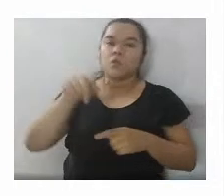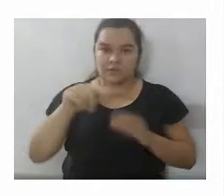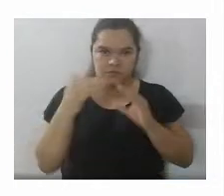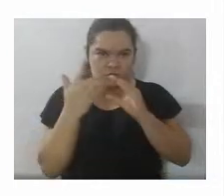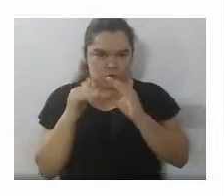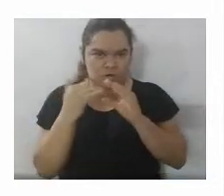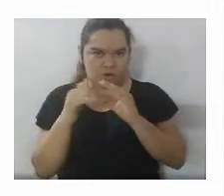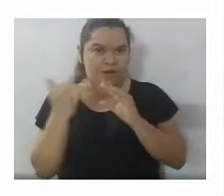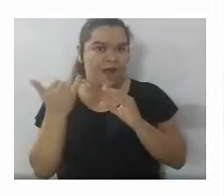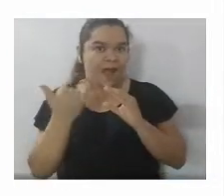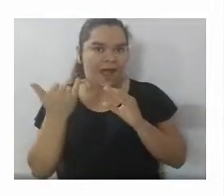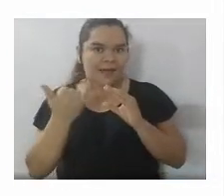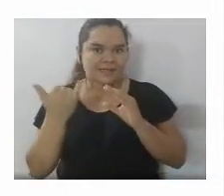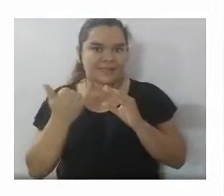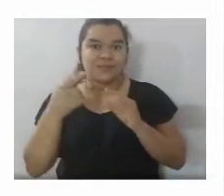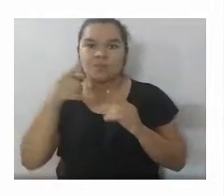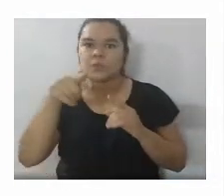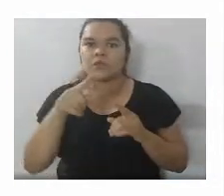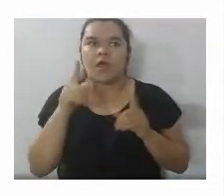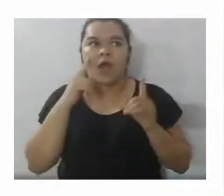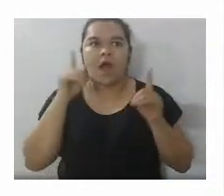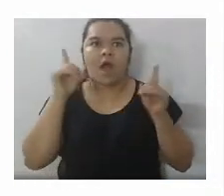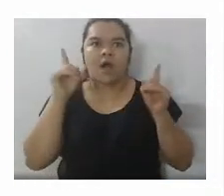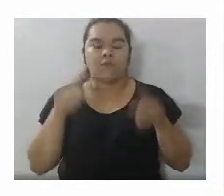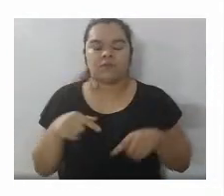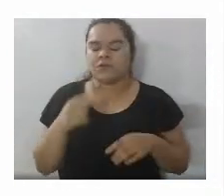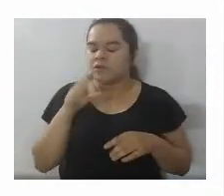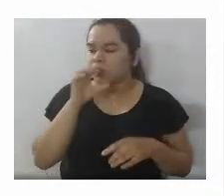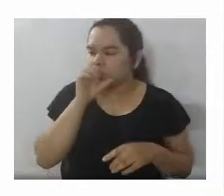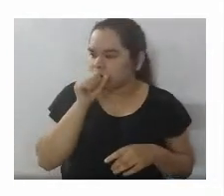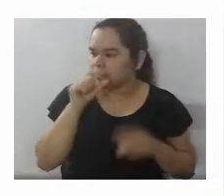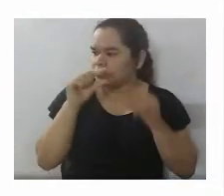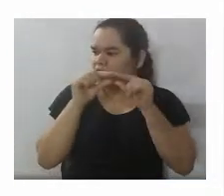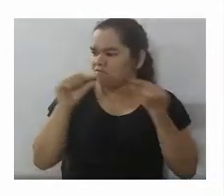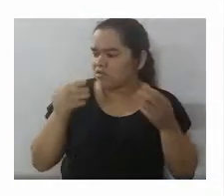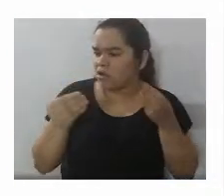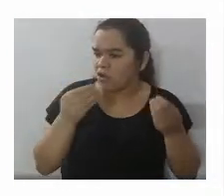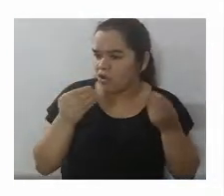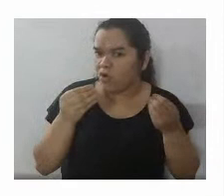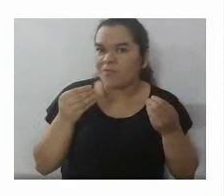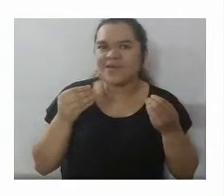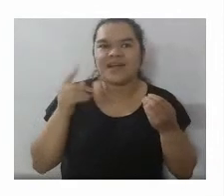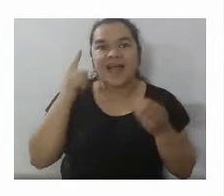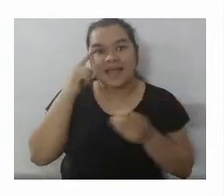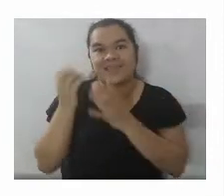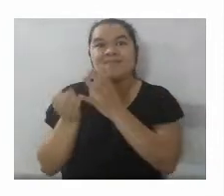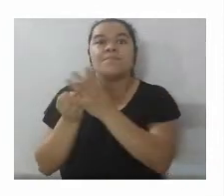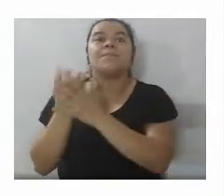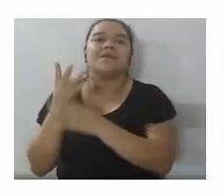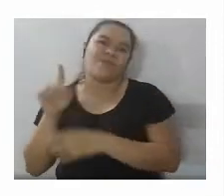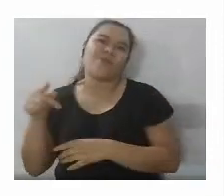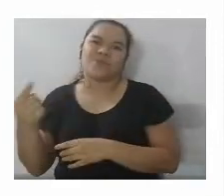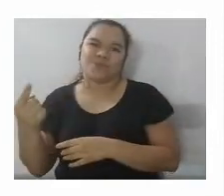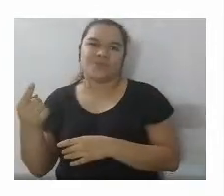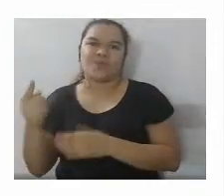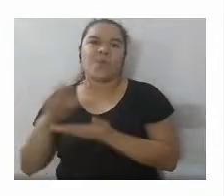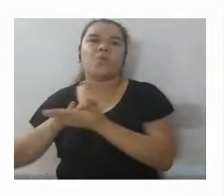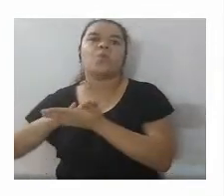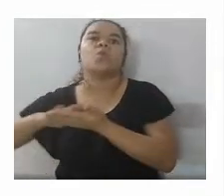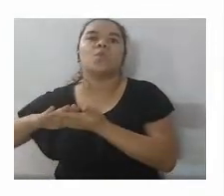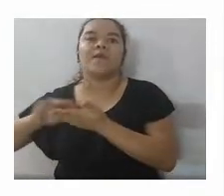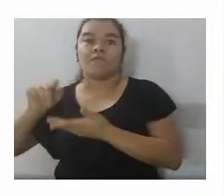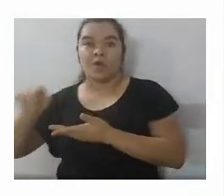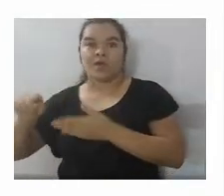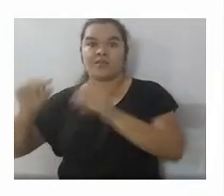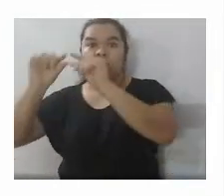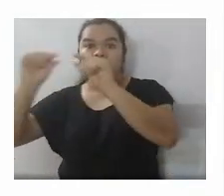correo que no saben ni cómo es, asegúrense, háganse uno nuevo, lo más cordial posible, y